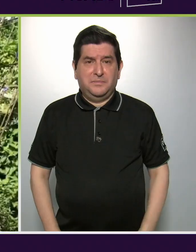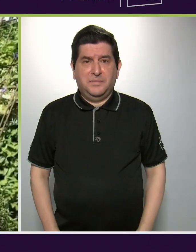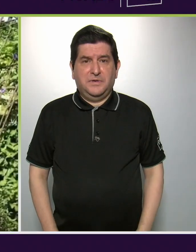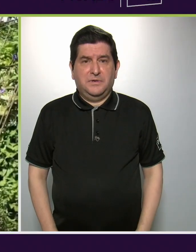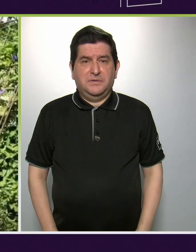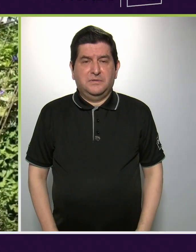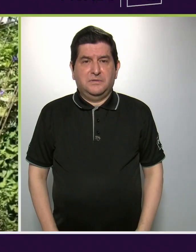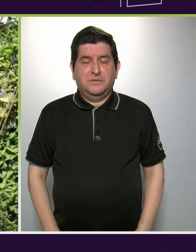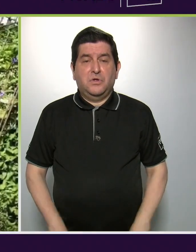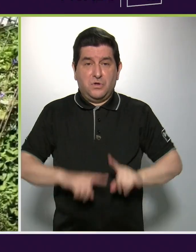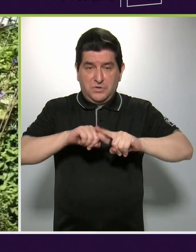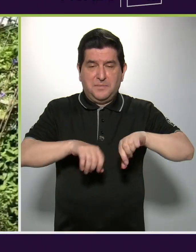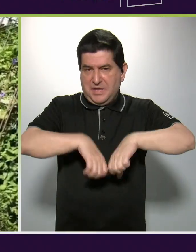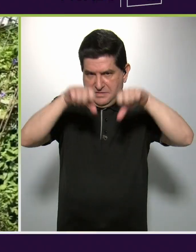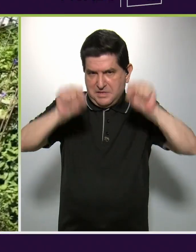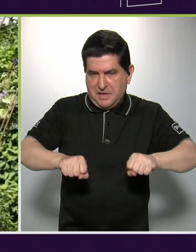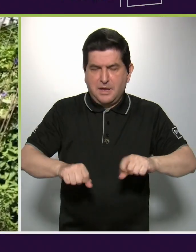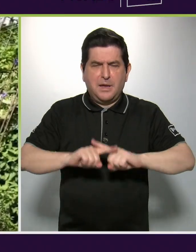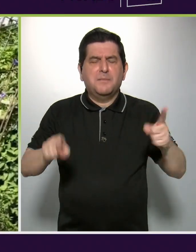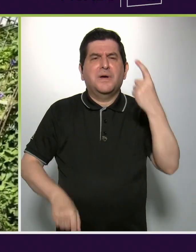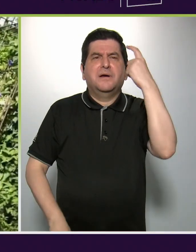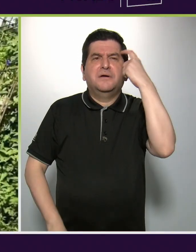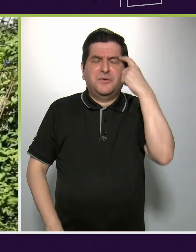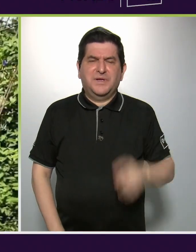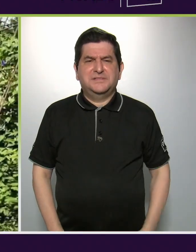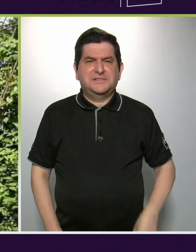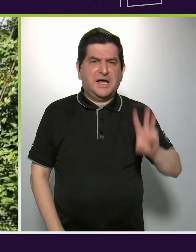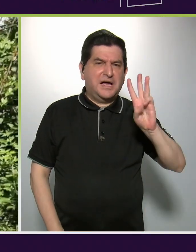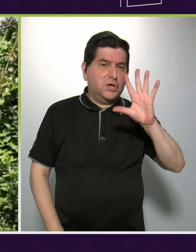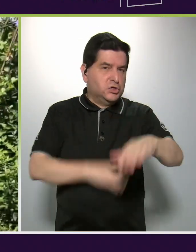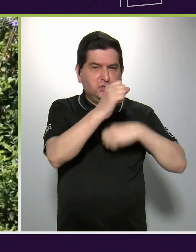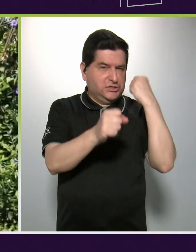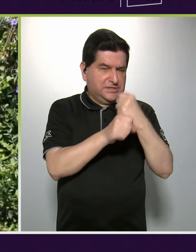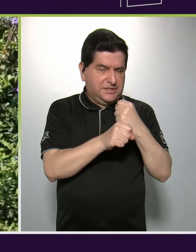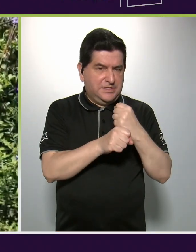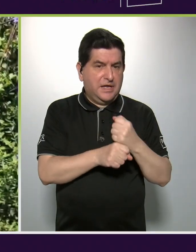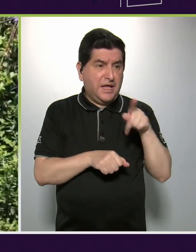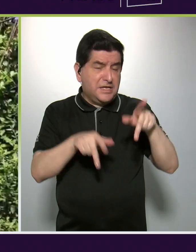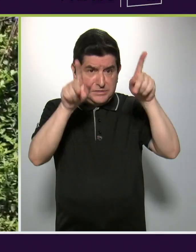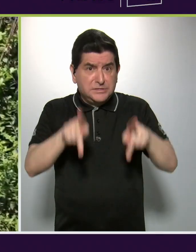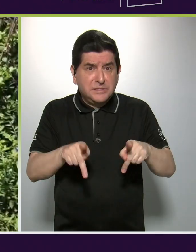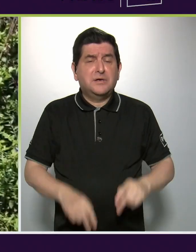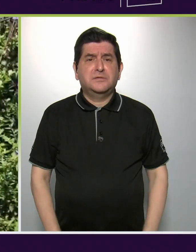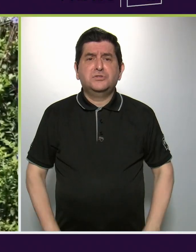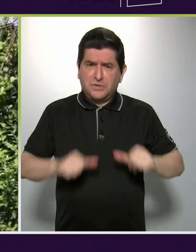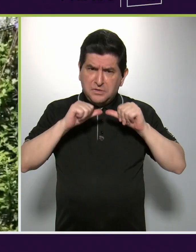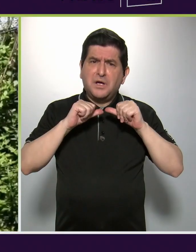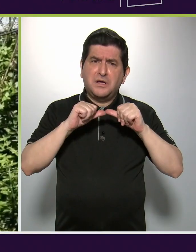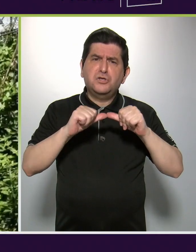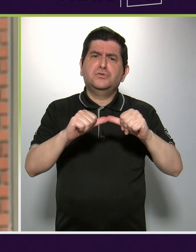ejemplo, según el régimen en el que está, pero pensemos a partir de los 65 años, es una persona